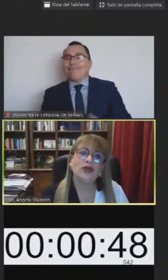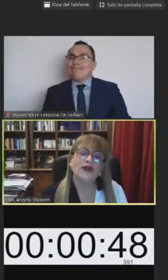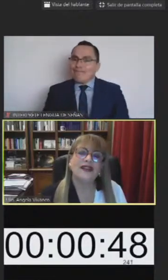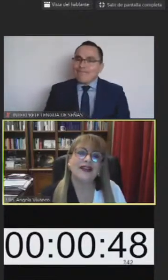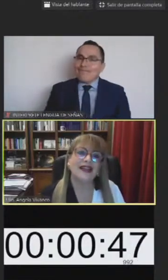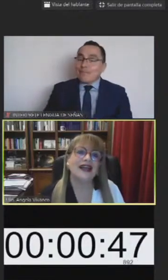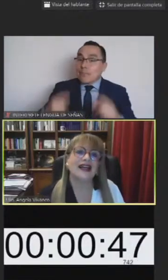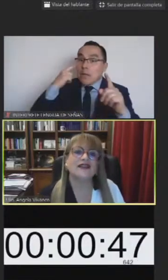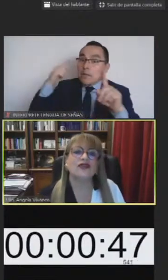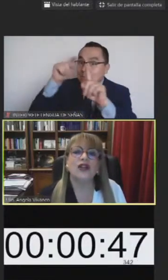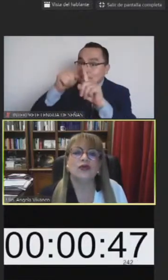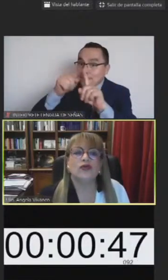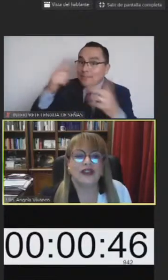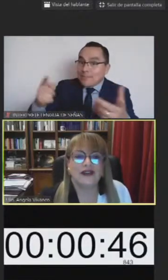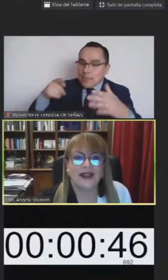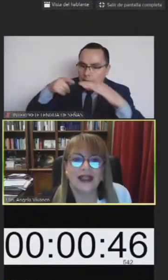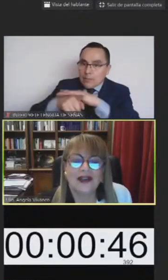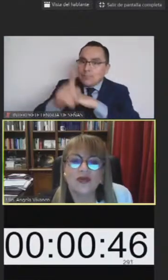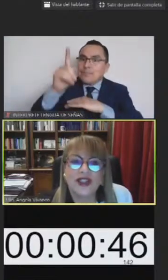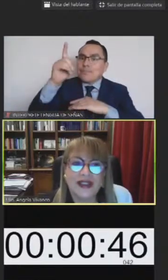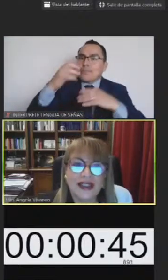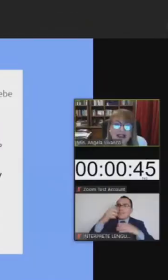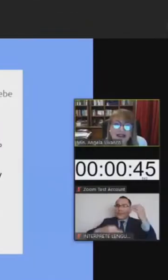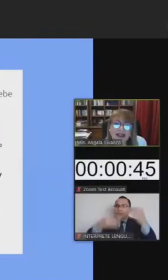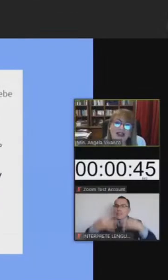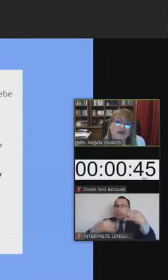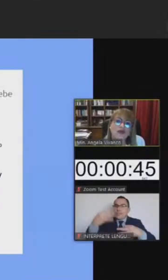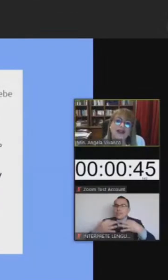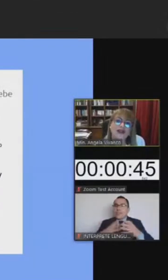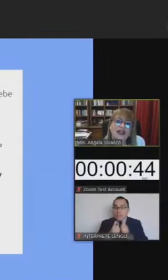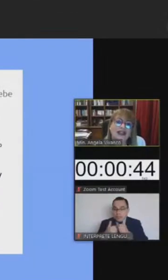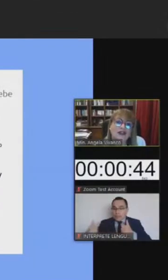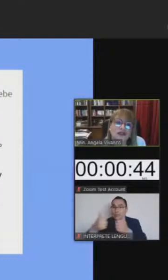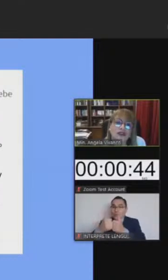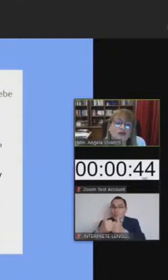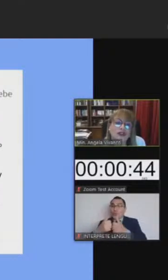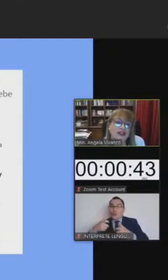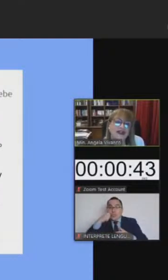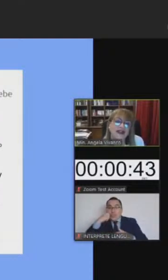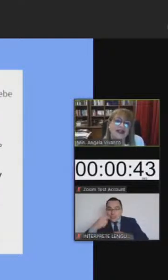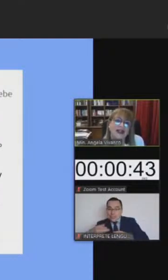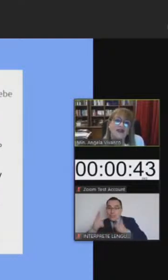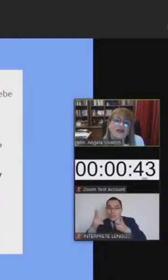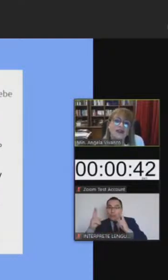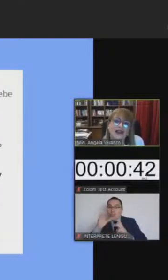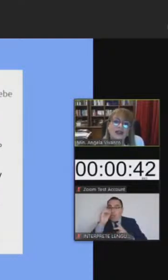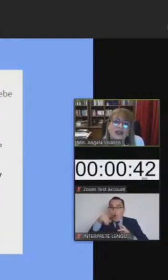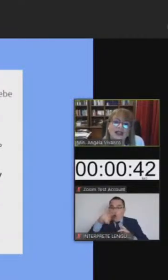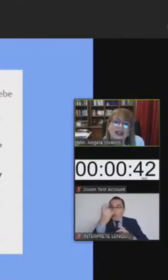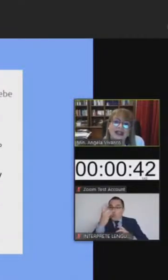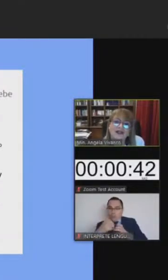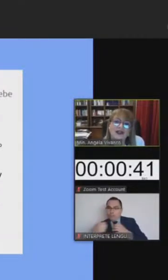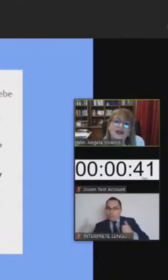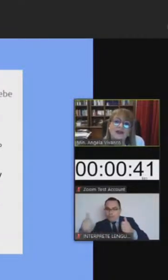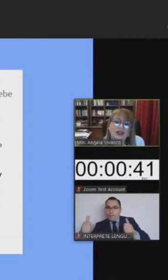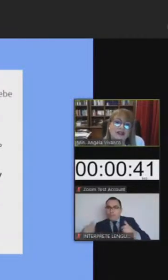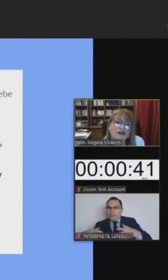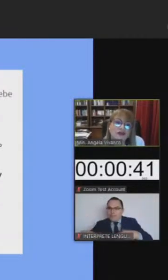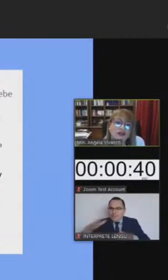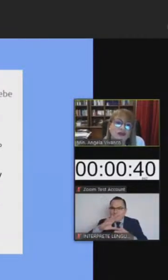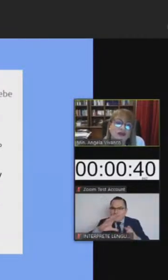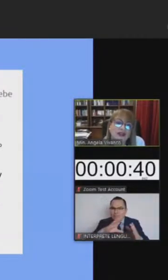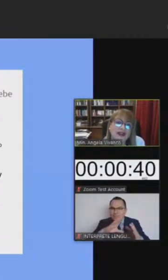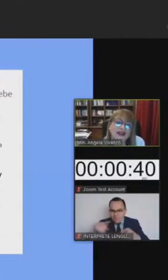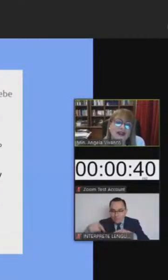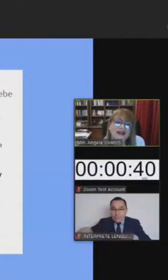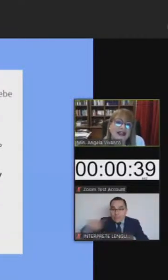el punto de vista del acceso a la justicia, el Comité de Derechos Humanos de las Naciones Unidas ha considerado que el acceso a la